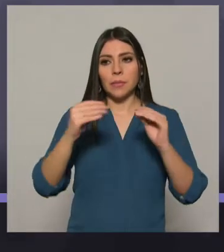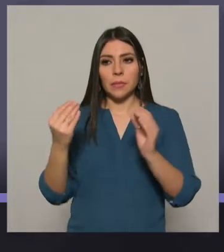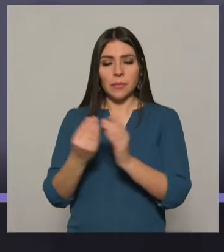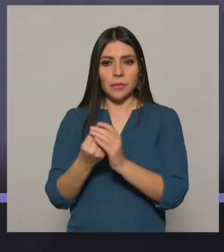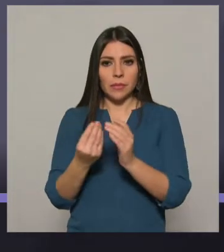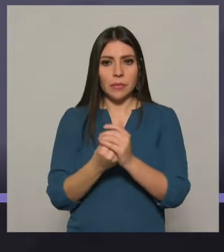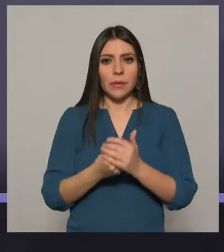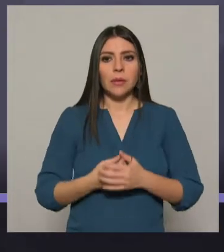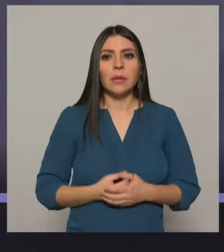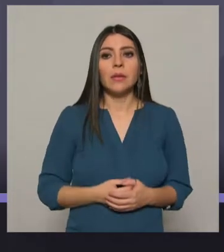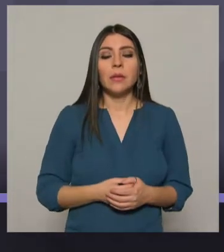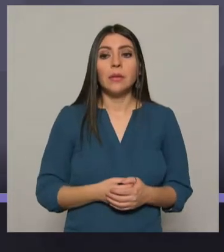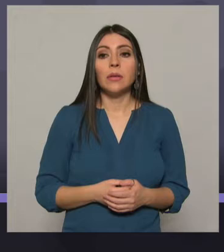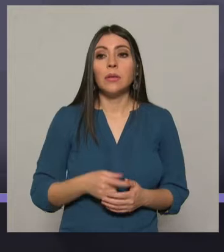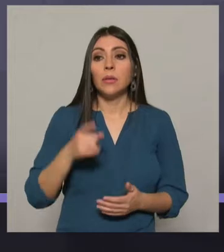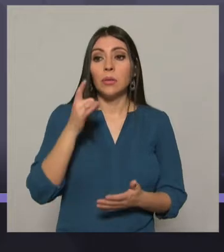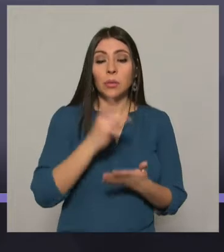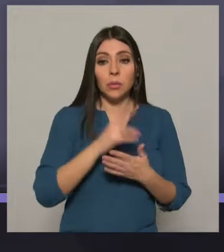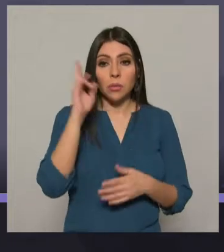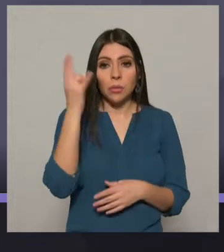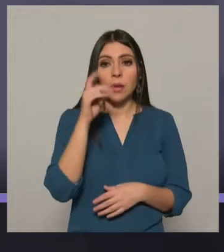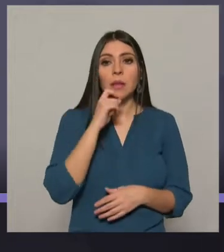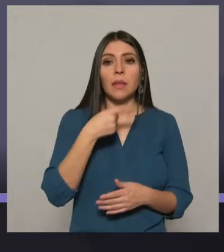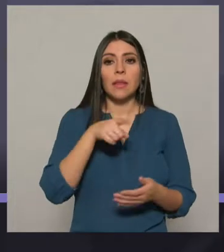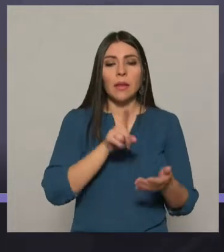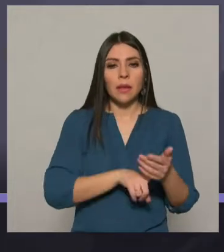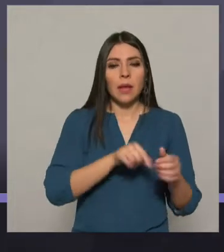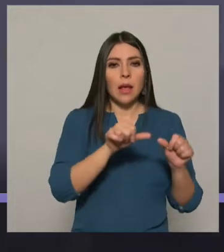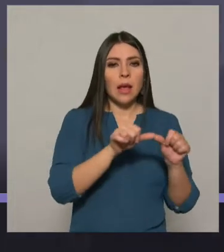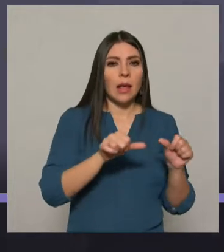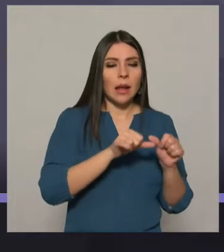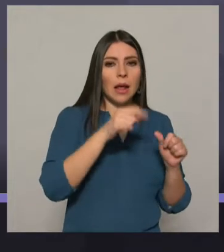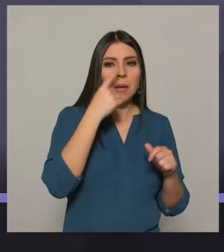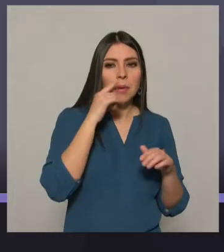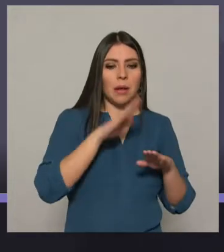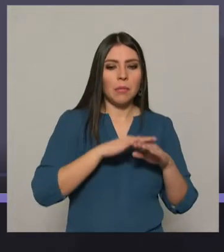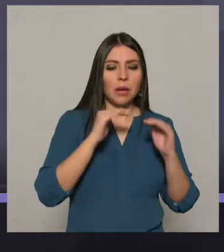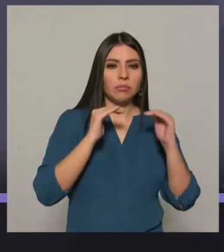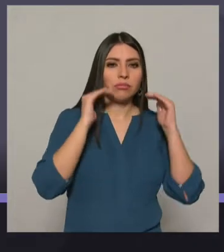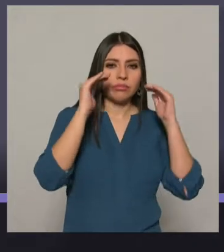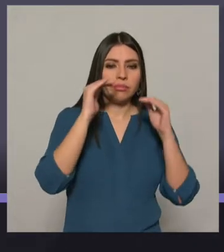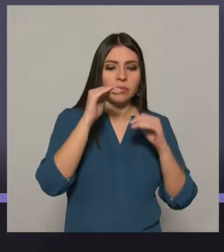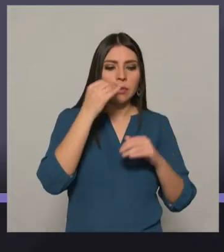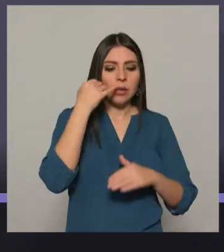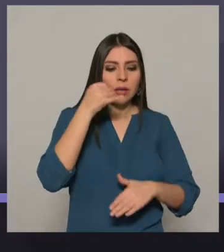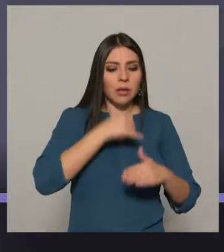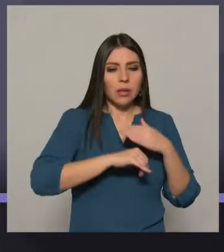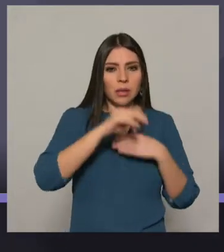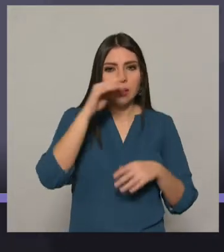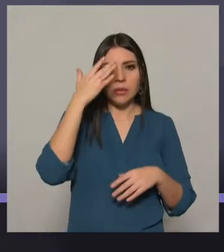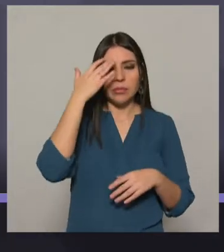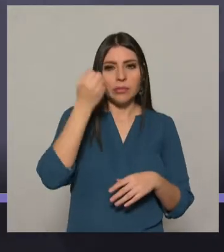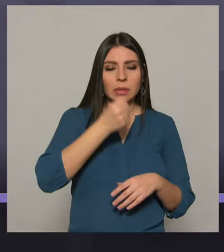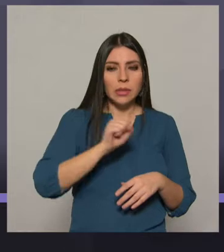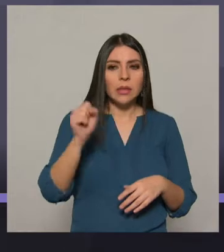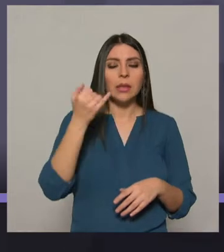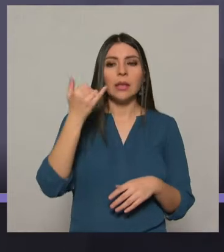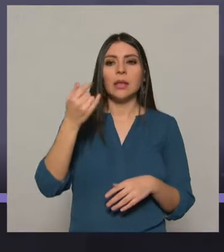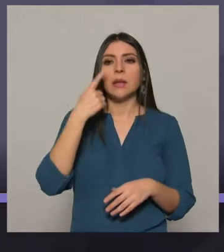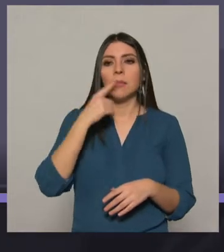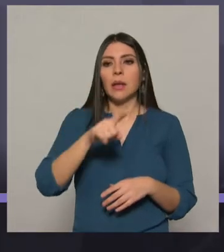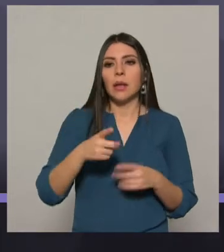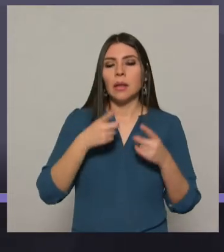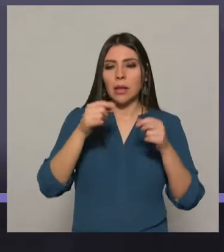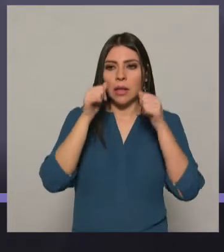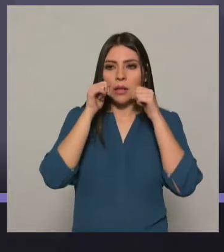no solamente a la universidad, se van al área de inteligencia, se van a la unidad creada apenas para poder atender la violencia de